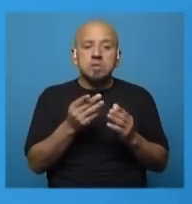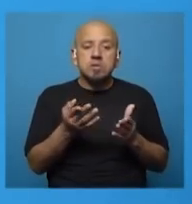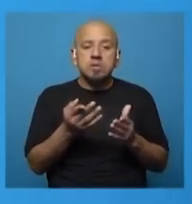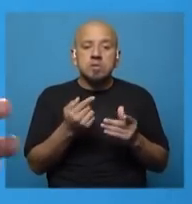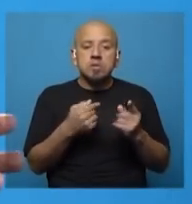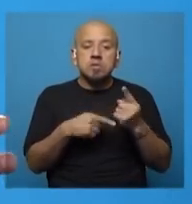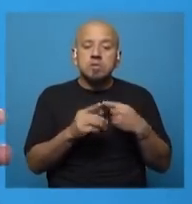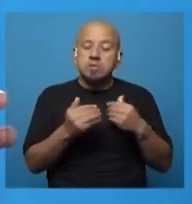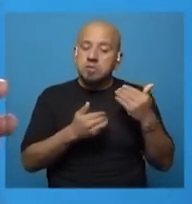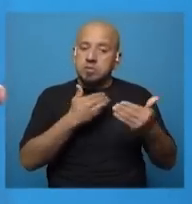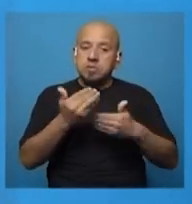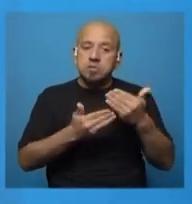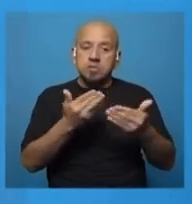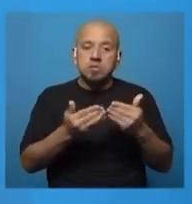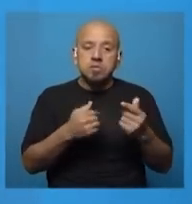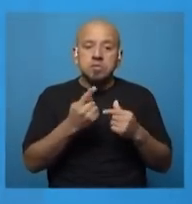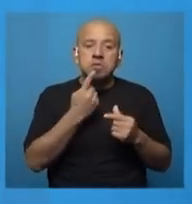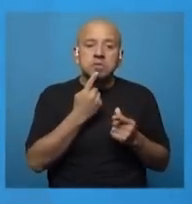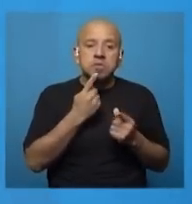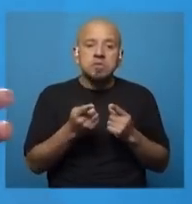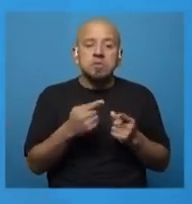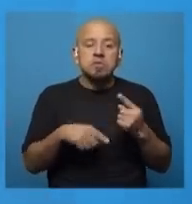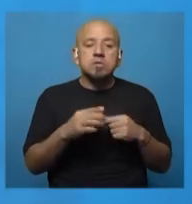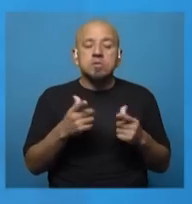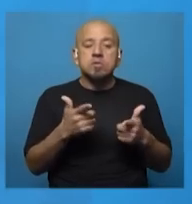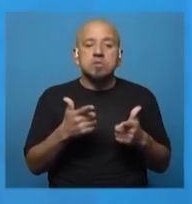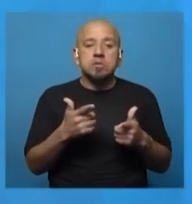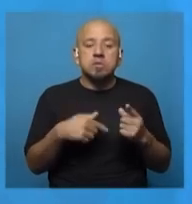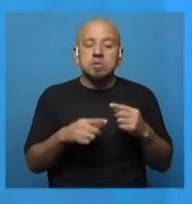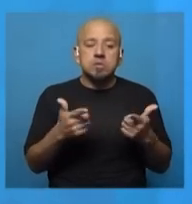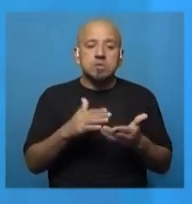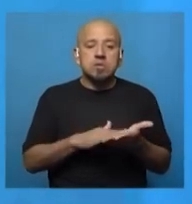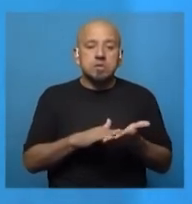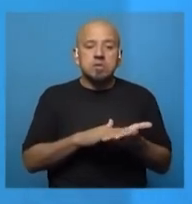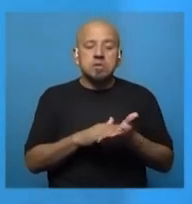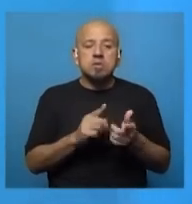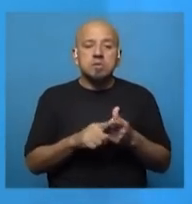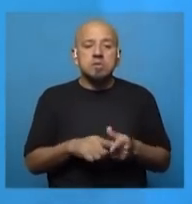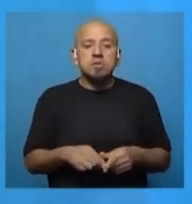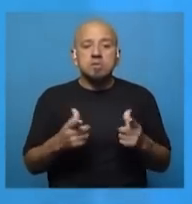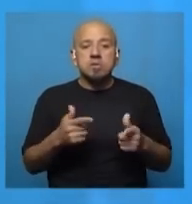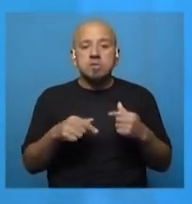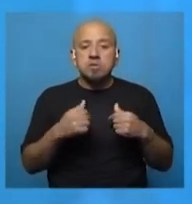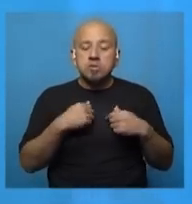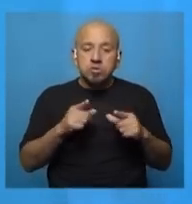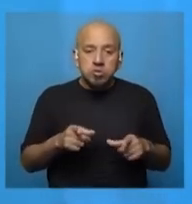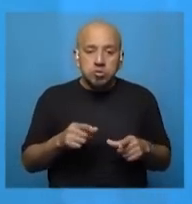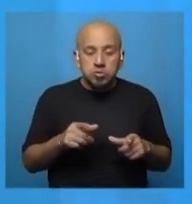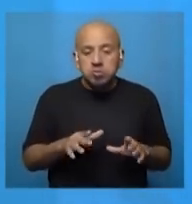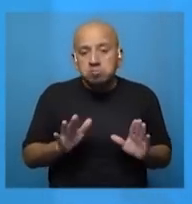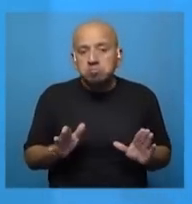los procedimientos pueden haberse llevado adelante sin ninguna irregularidad no afecta para nada y nunca fuese nuestro cuestionamiento